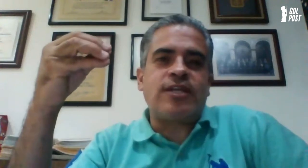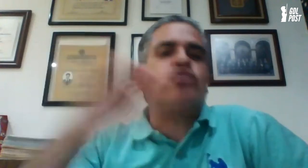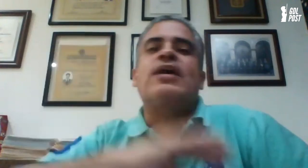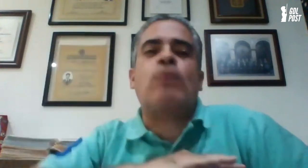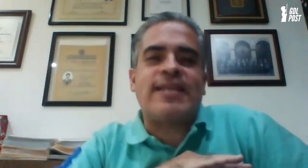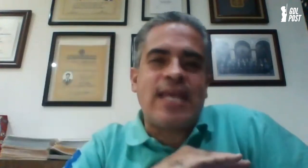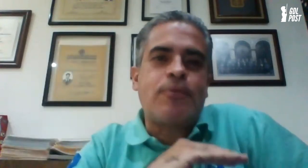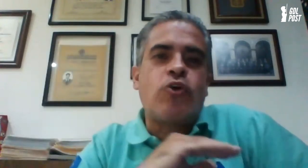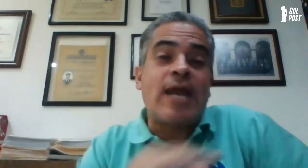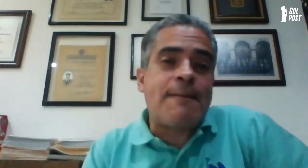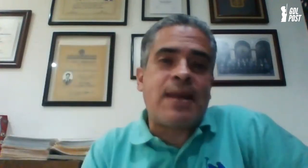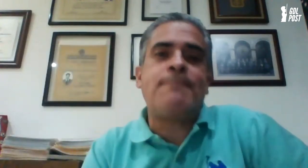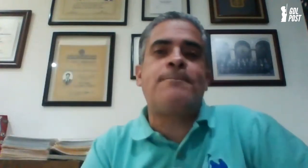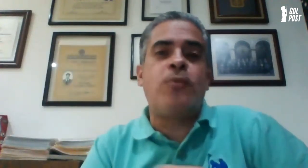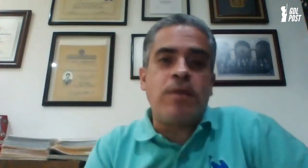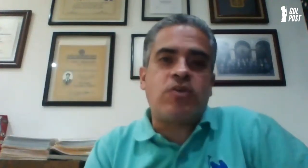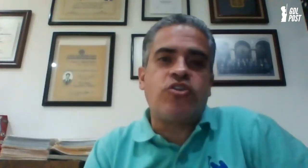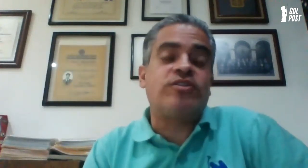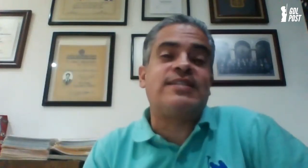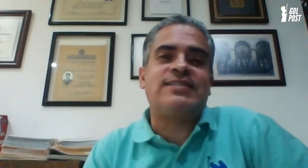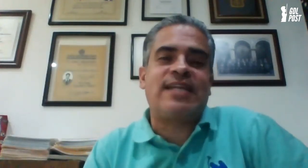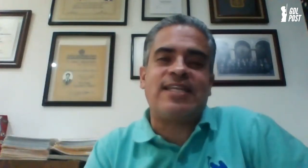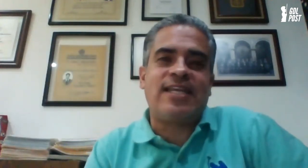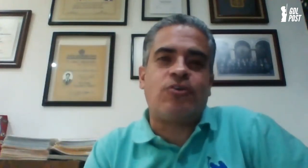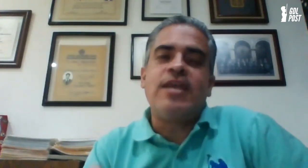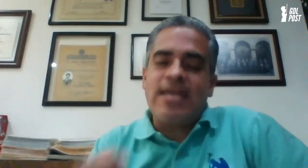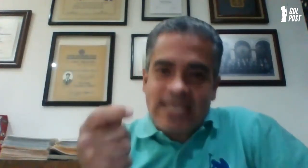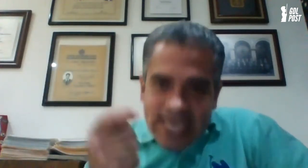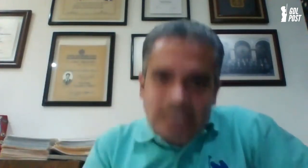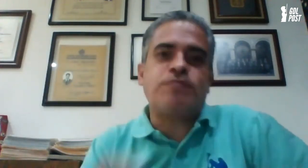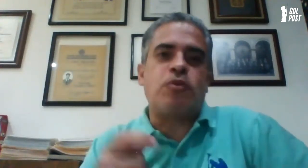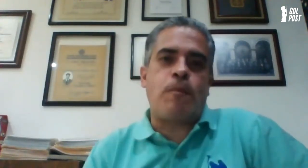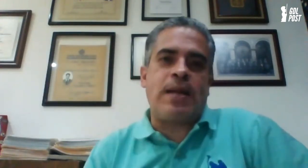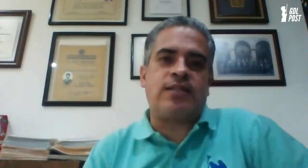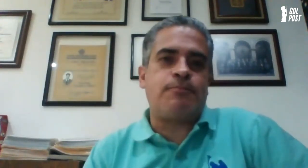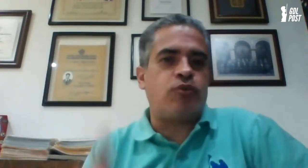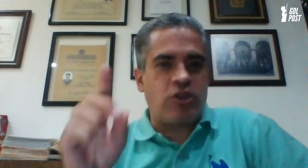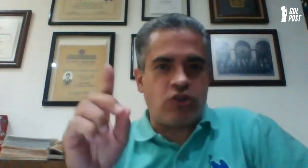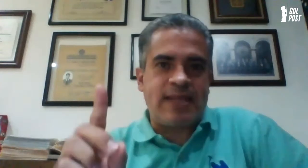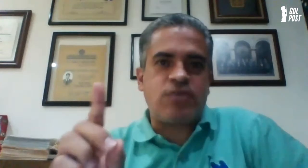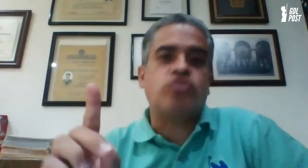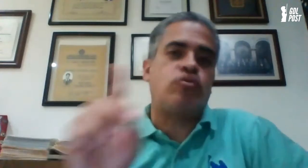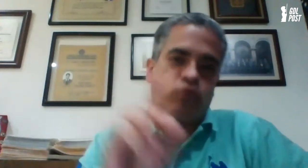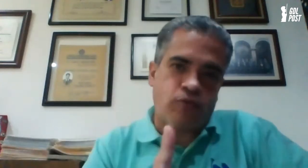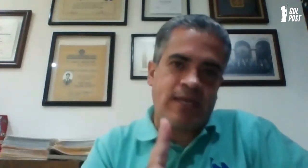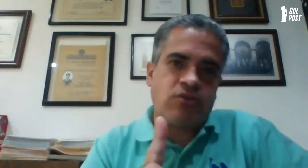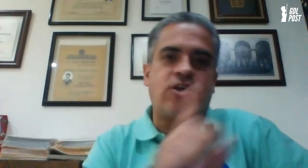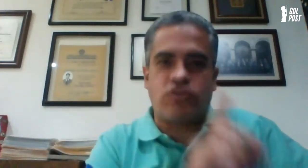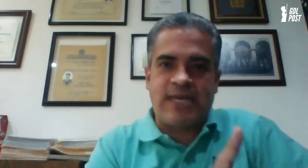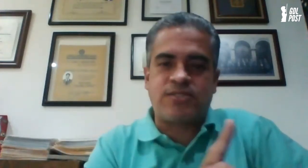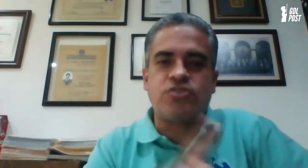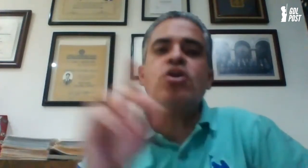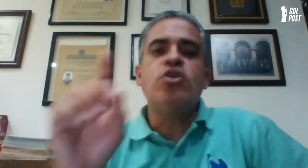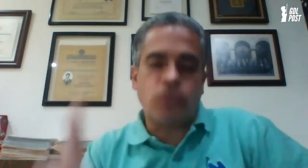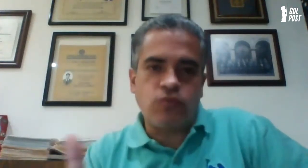tengan un registro de cualquier programa público donde se entrega dinero? Y eso es preocupante, porque los médicos son mucho menos que